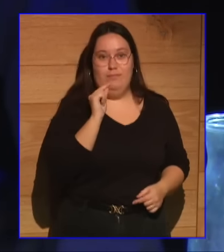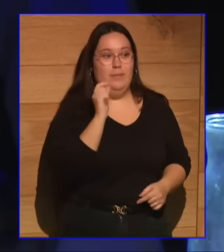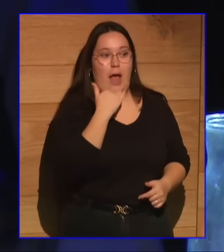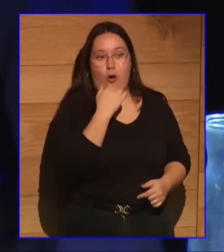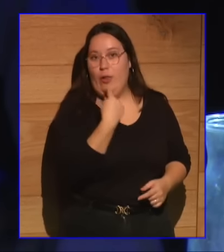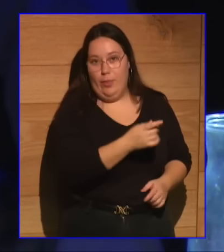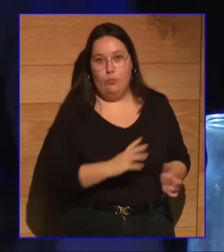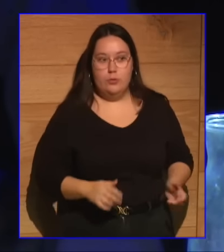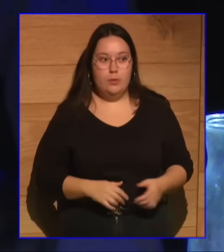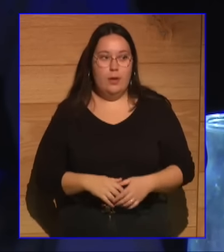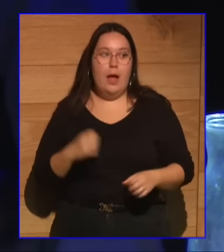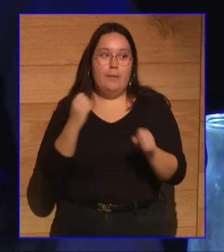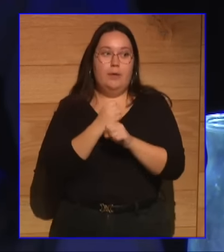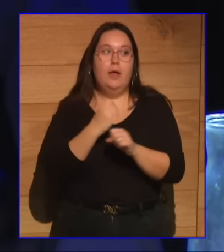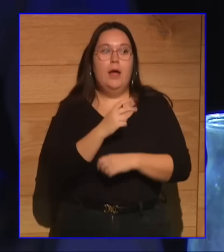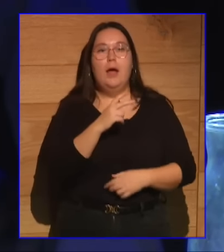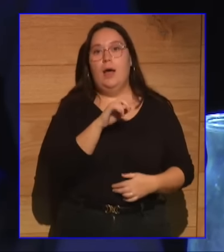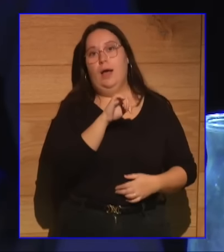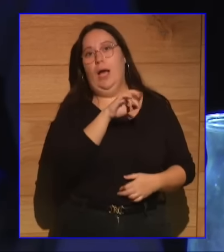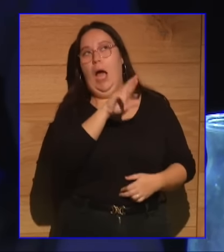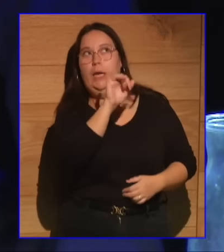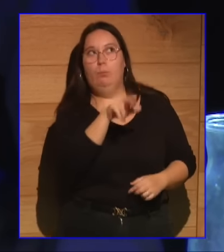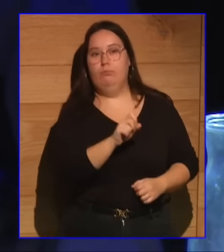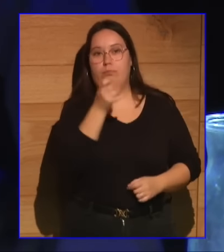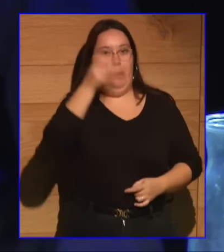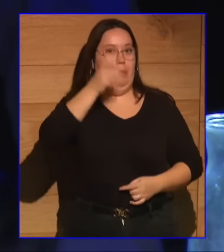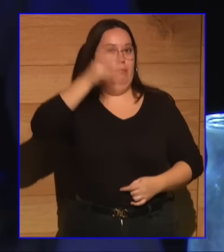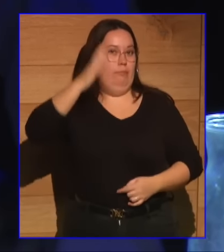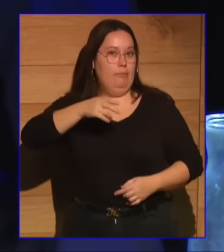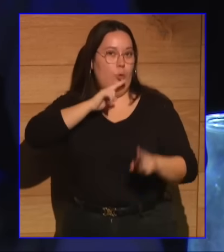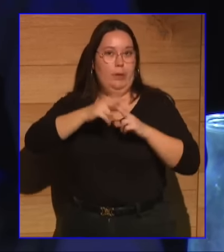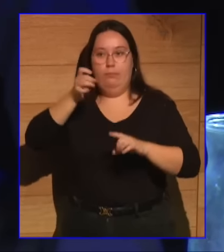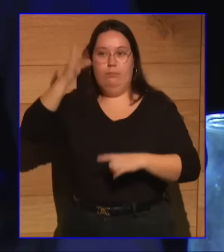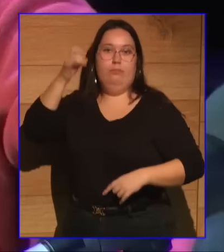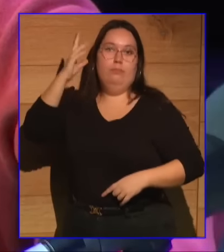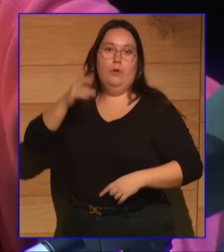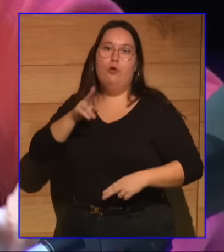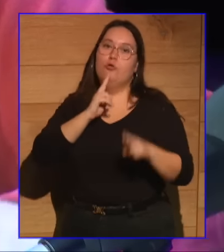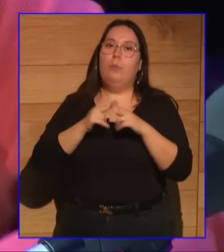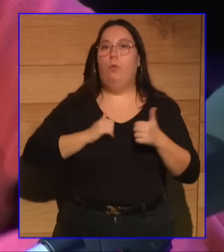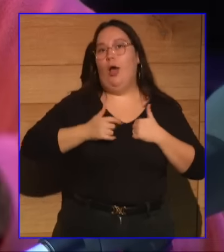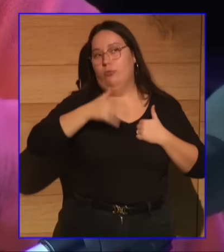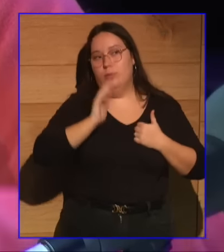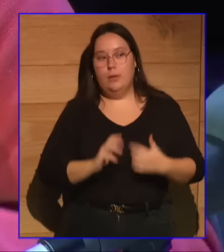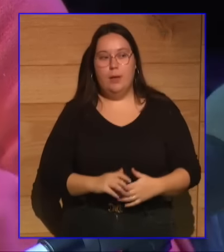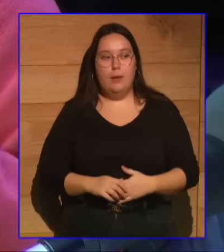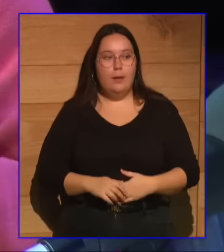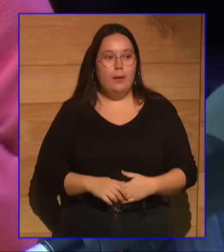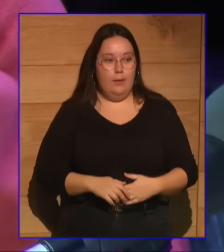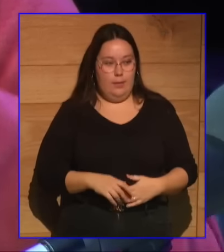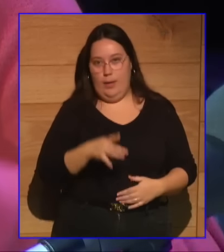había muy bien sabes. Había trabajado con Harry Mondacal. Tiene que tener más nombres polacos, ni idea. Sinéad O'Connor, ha